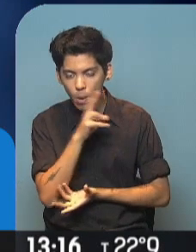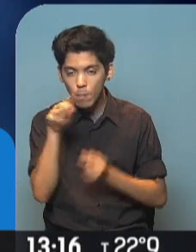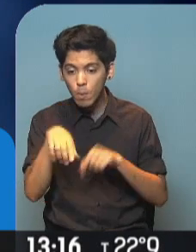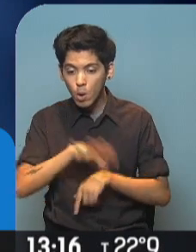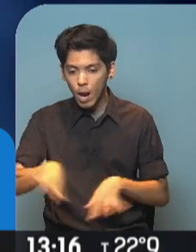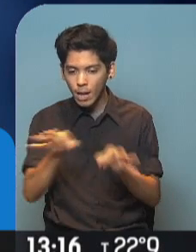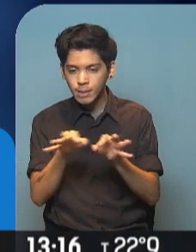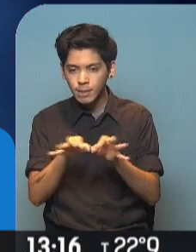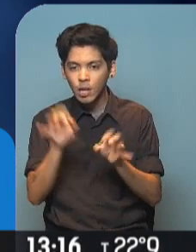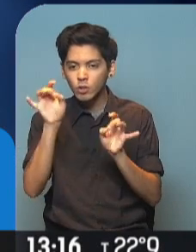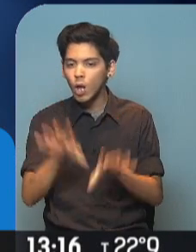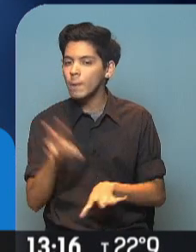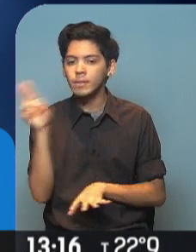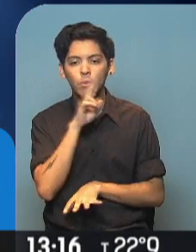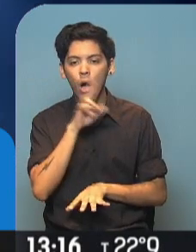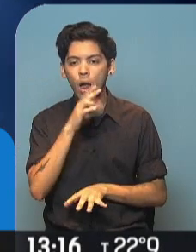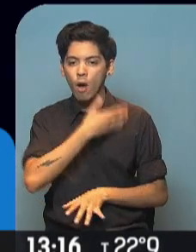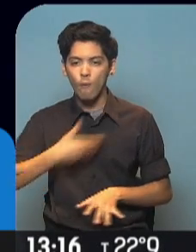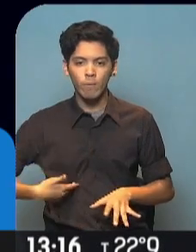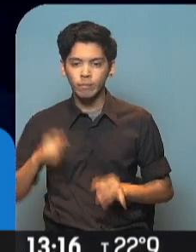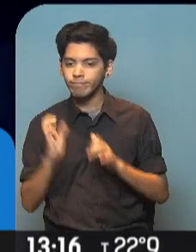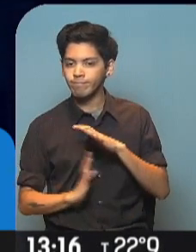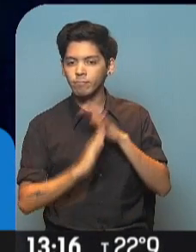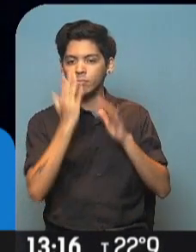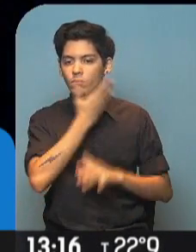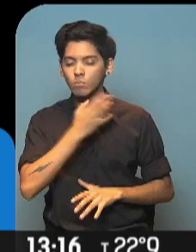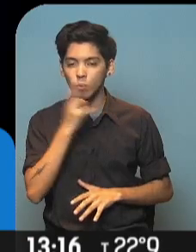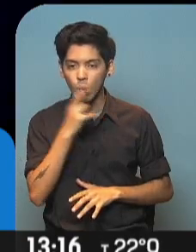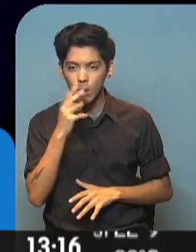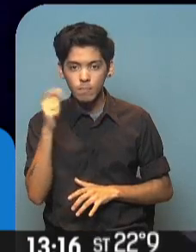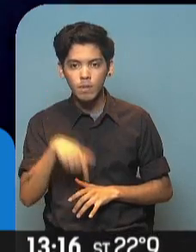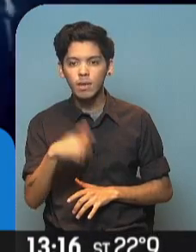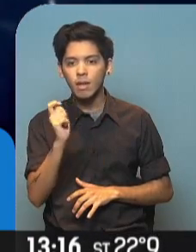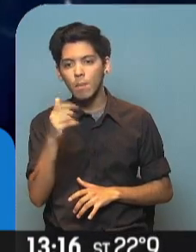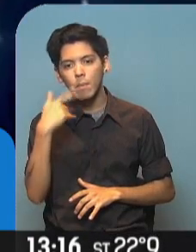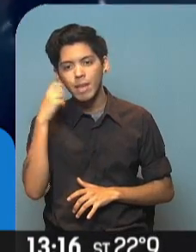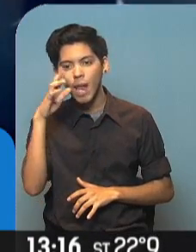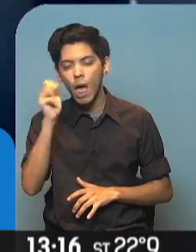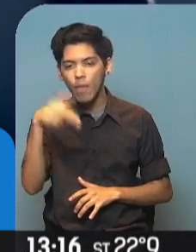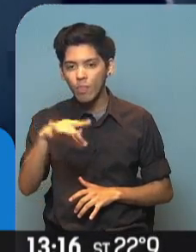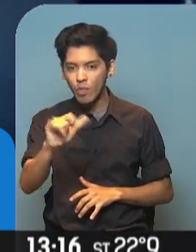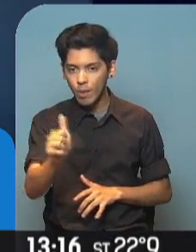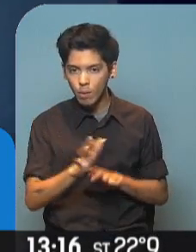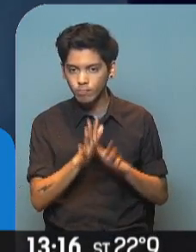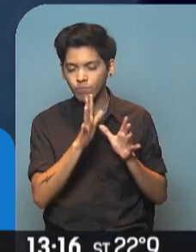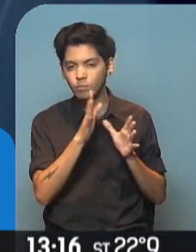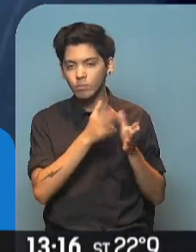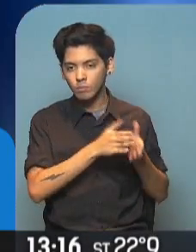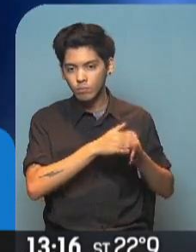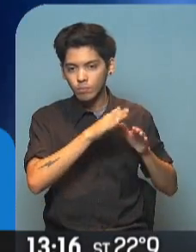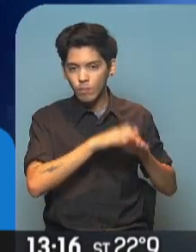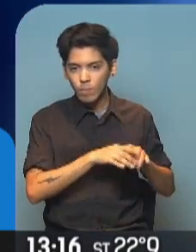por mujeres, que bueno, muestra el personaje central, Miranda, que va haciendo su tránsito de niña